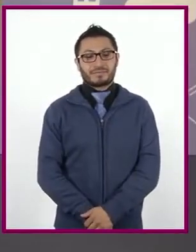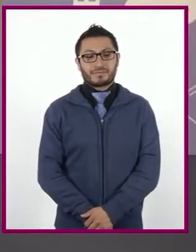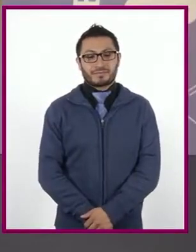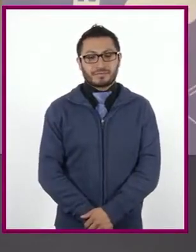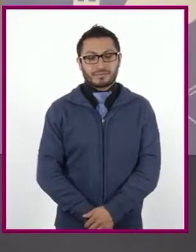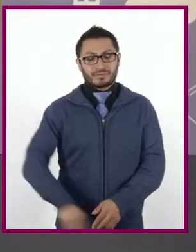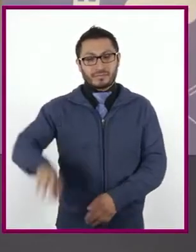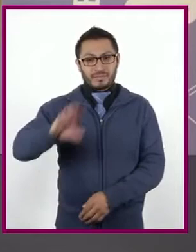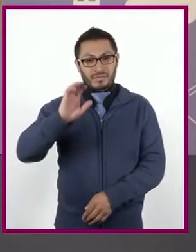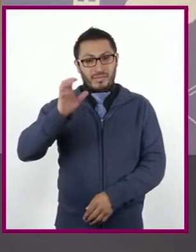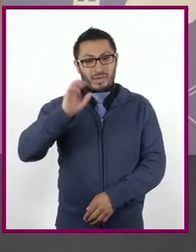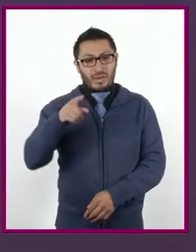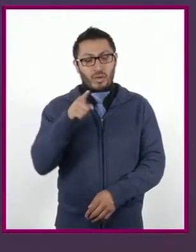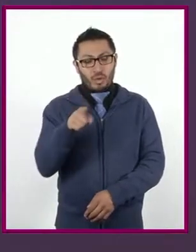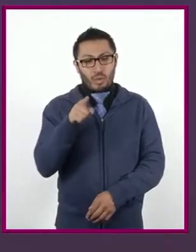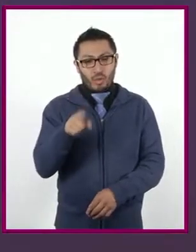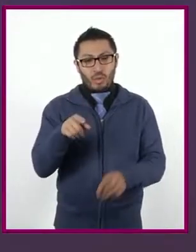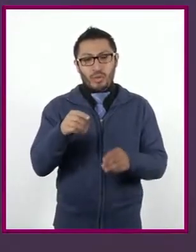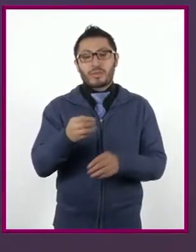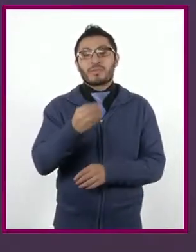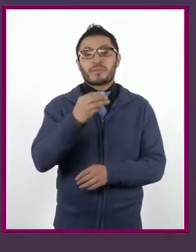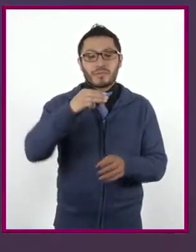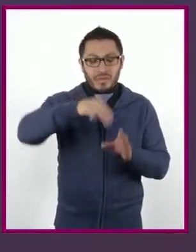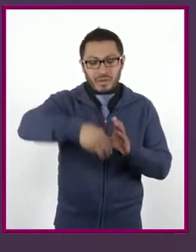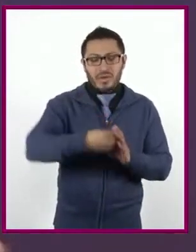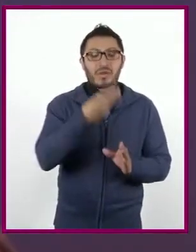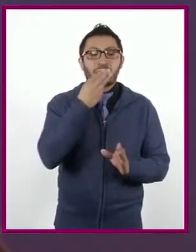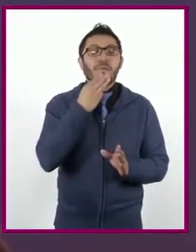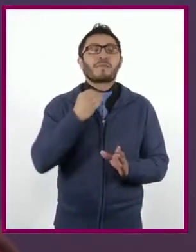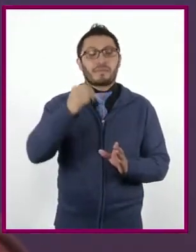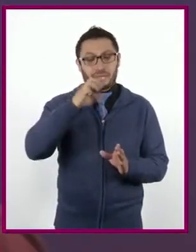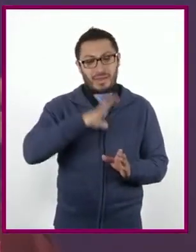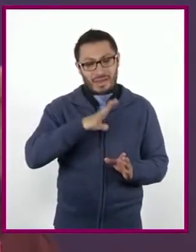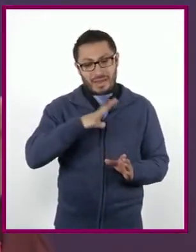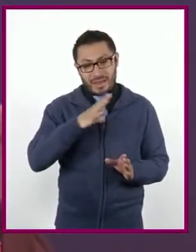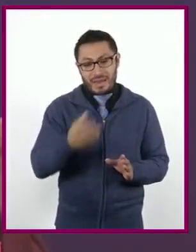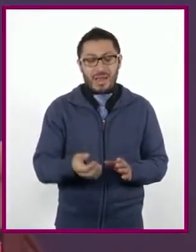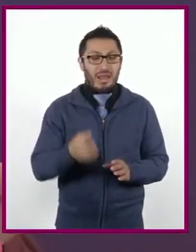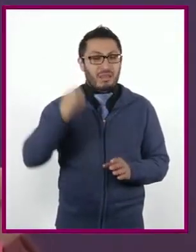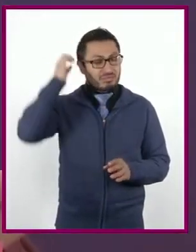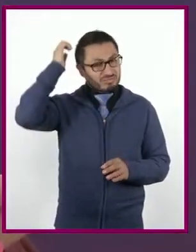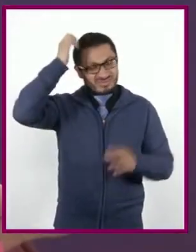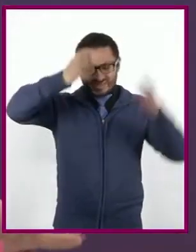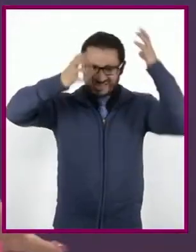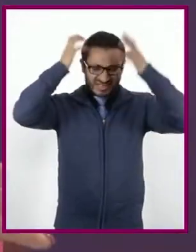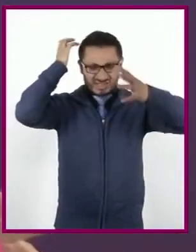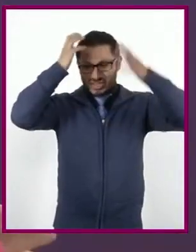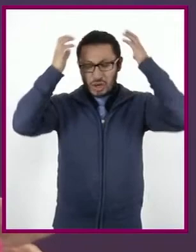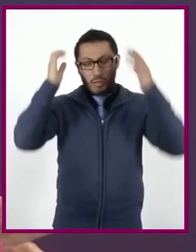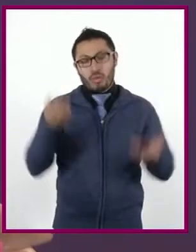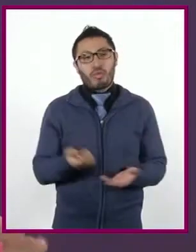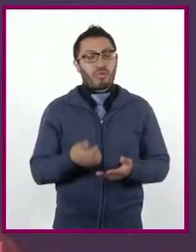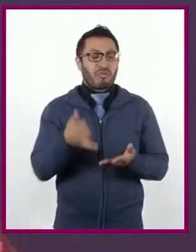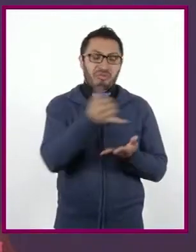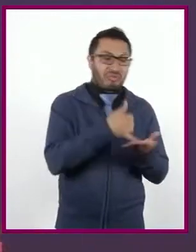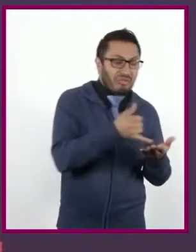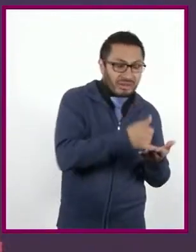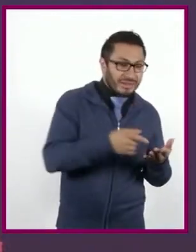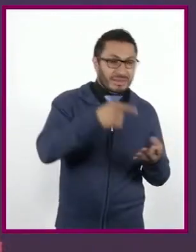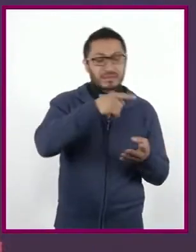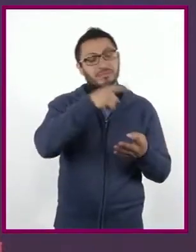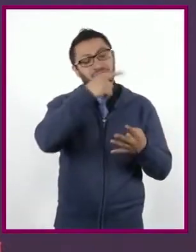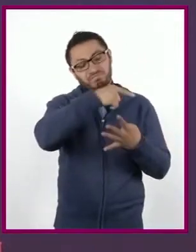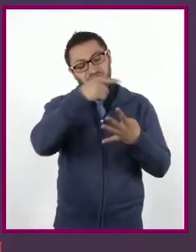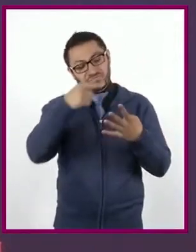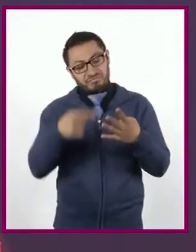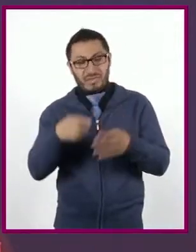Cuando volteas el envase de la miel, el del champú y el del aceite para cocinar, ¿todos salen